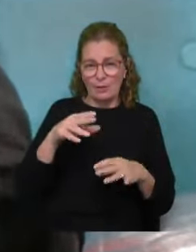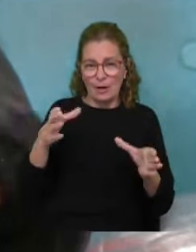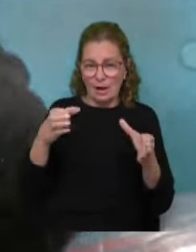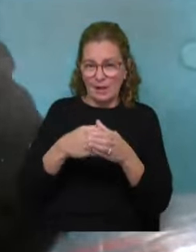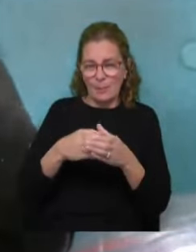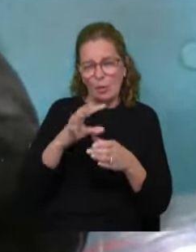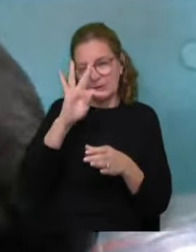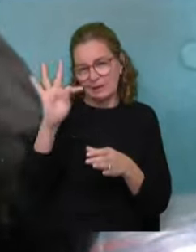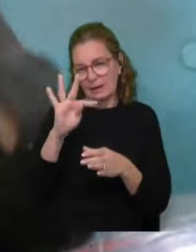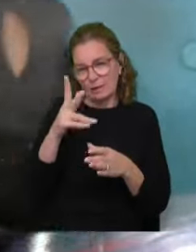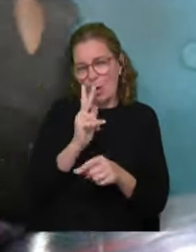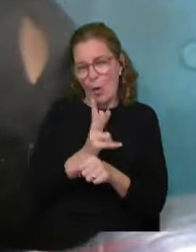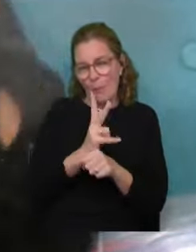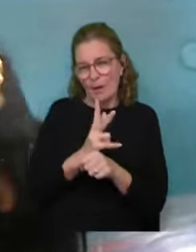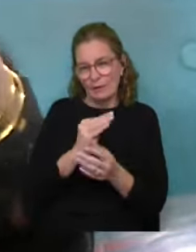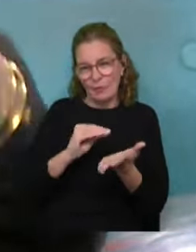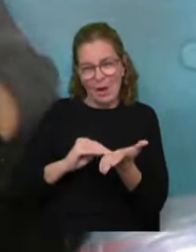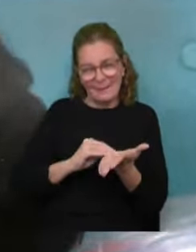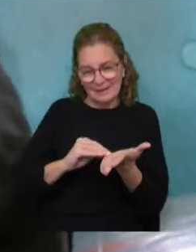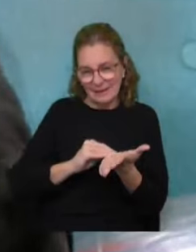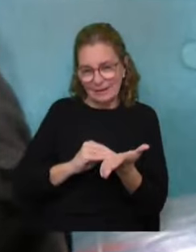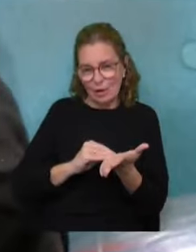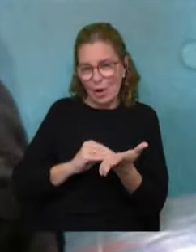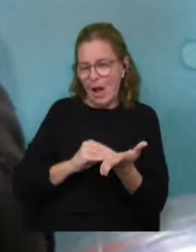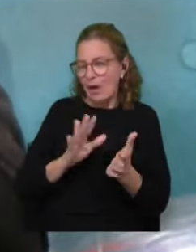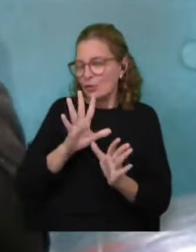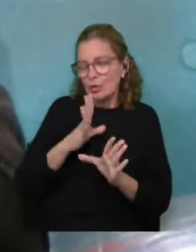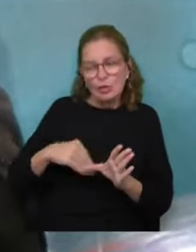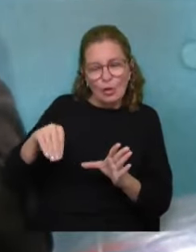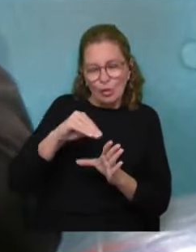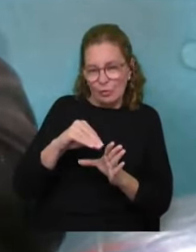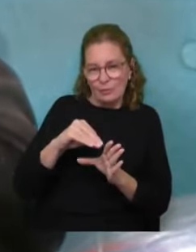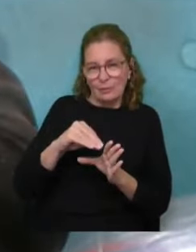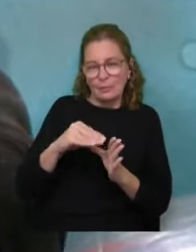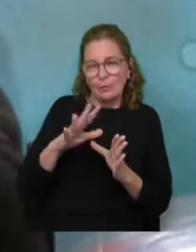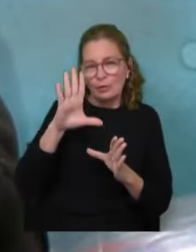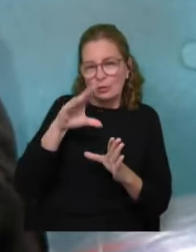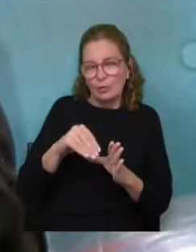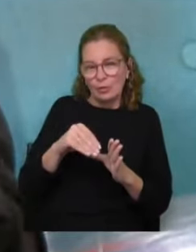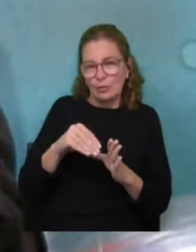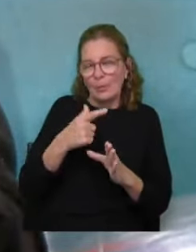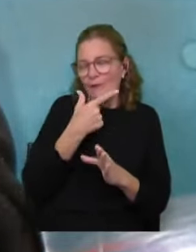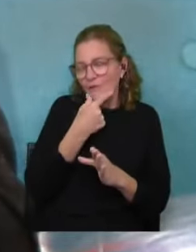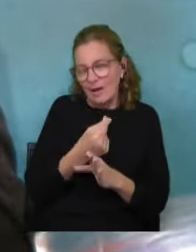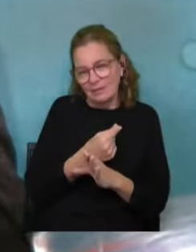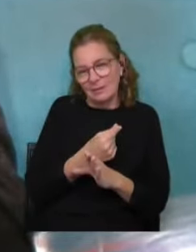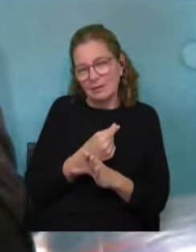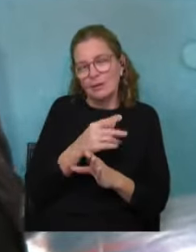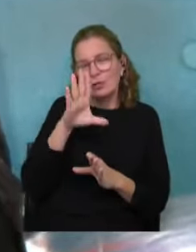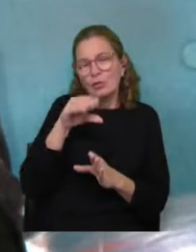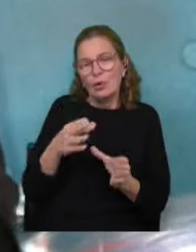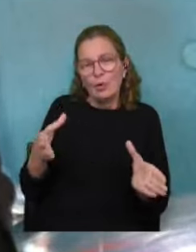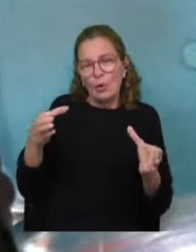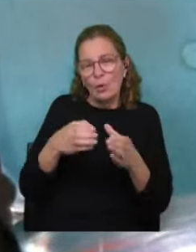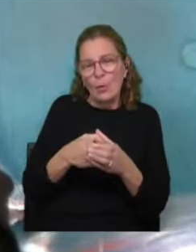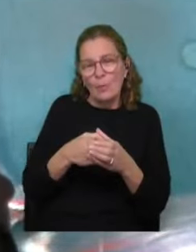técnico, humano, administrativo, artístico, por todo lo que nos han facilitado y por el